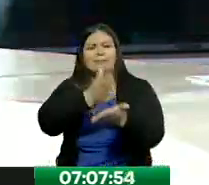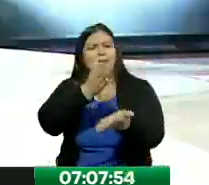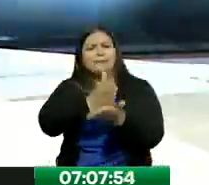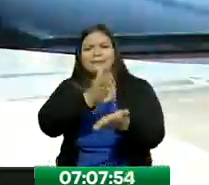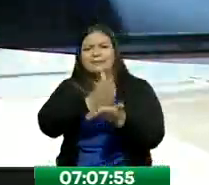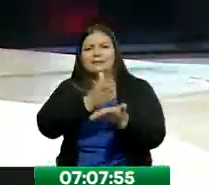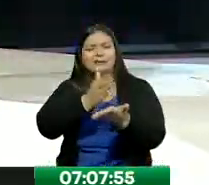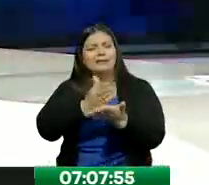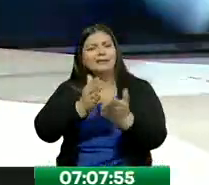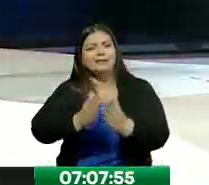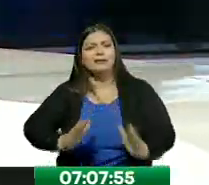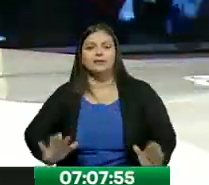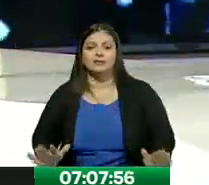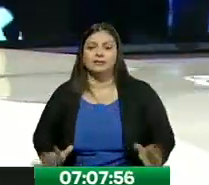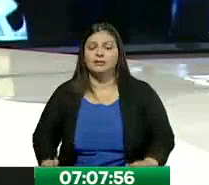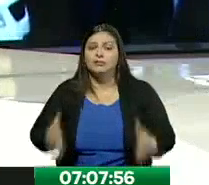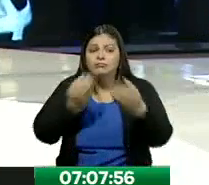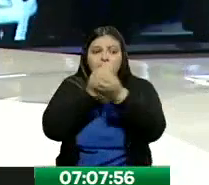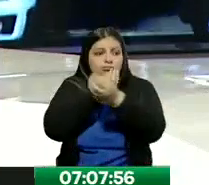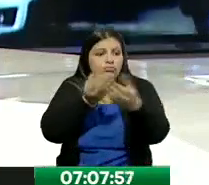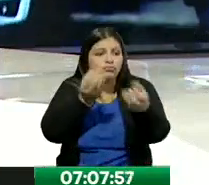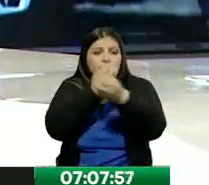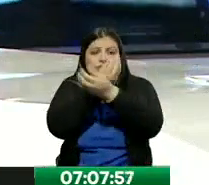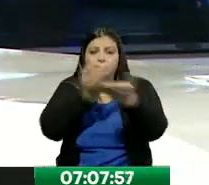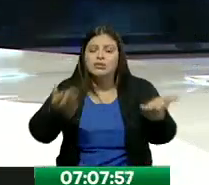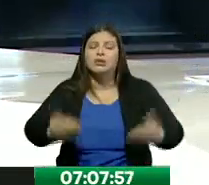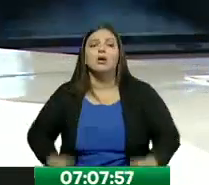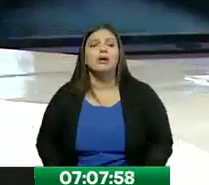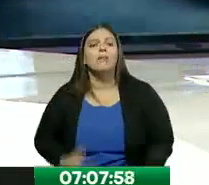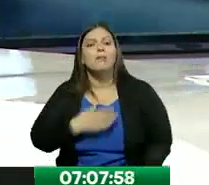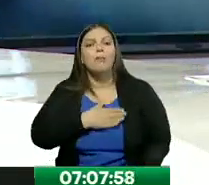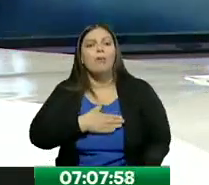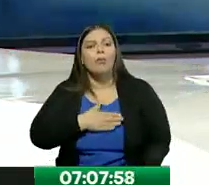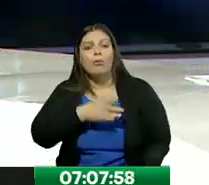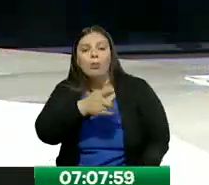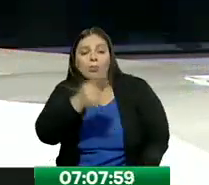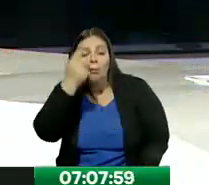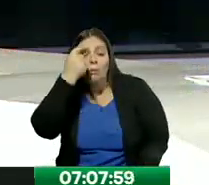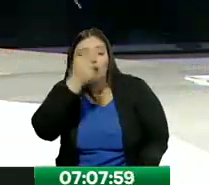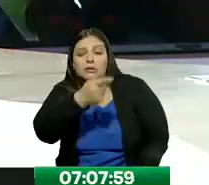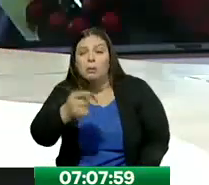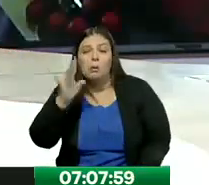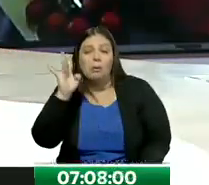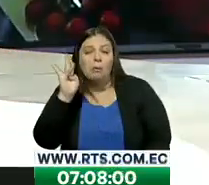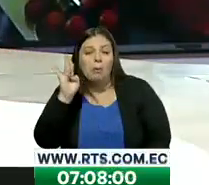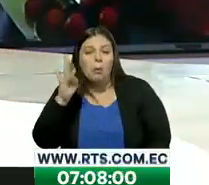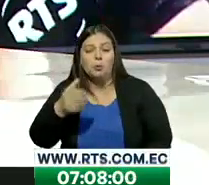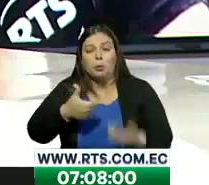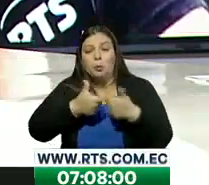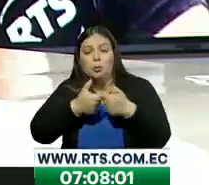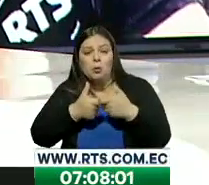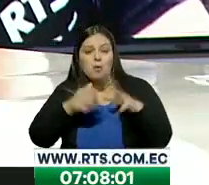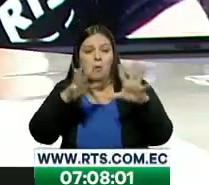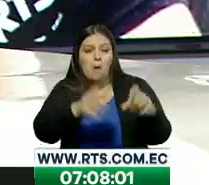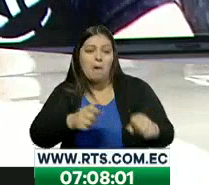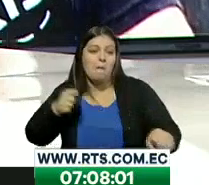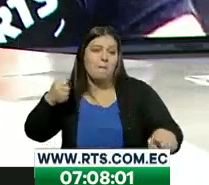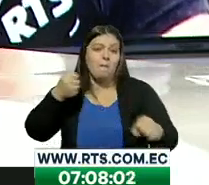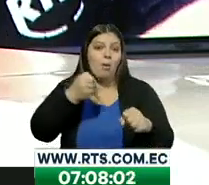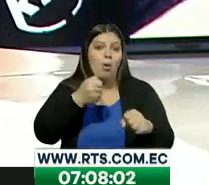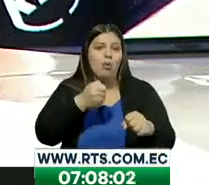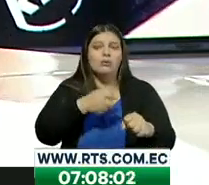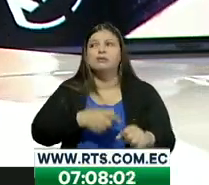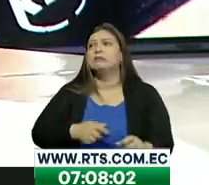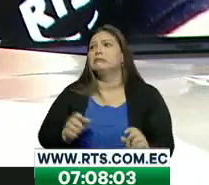Precisamente exhortamos a todas las mujeres que han sufrido, porque este quizás es uno de los casos, pero hay miles de casos que se presentan regularmente y que algunas